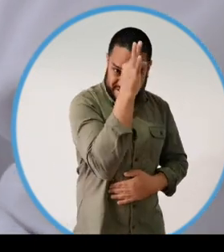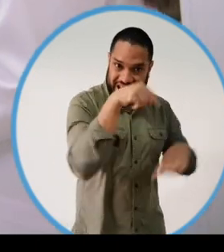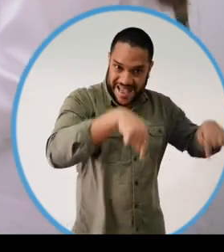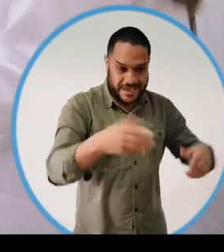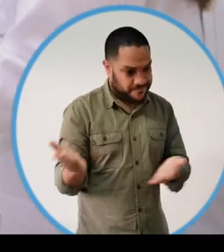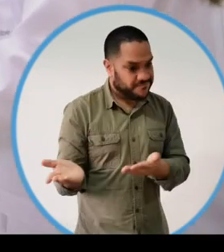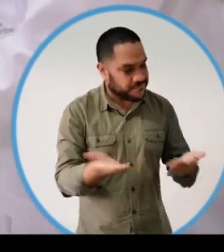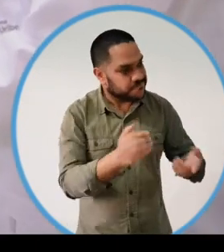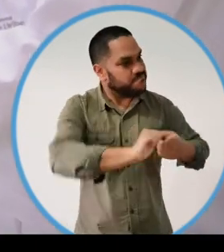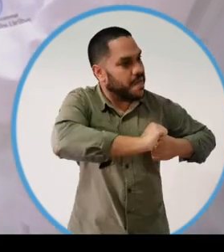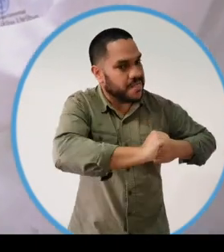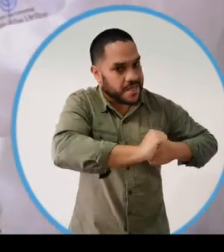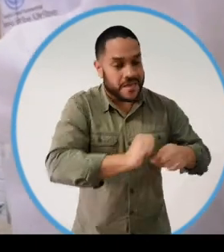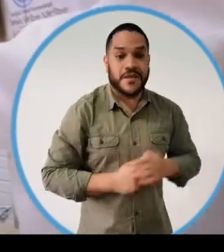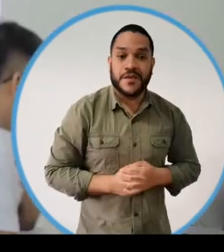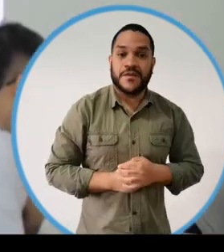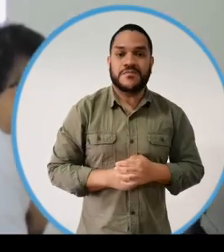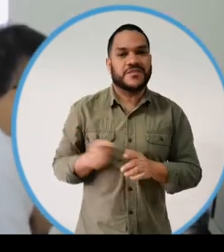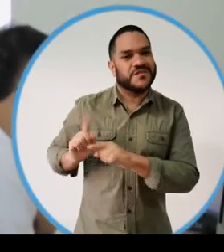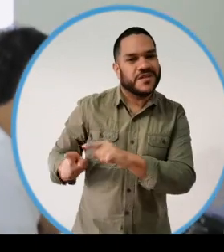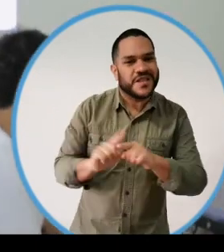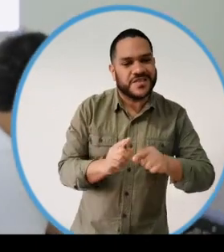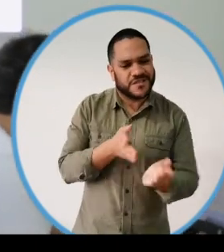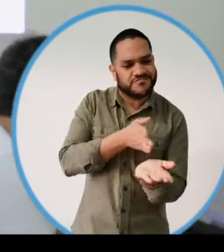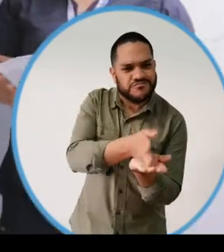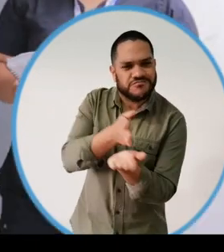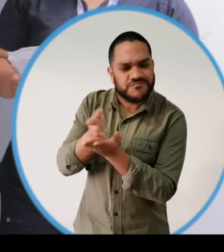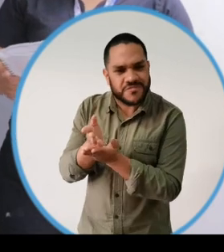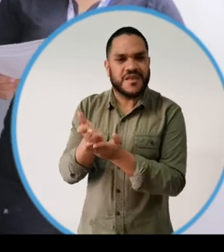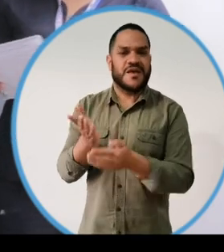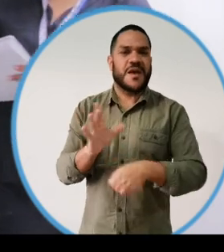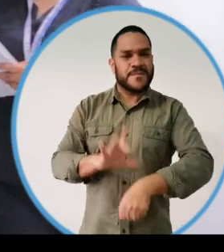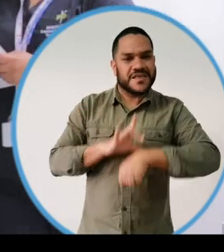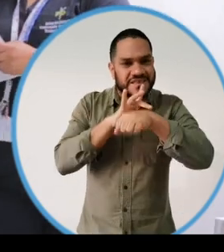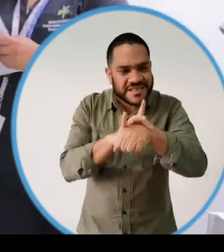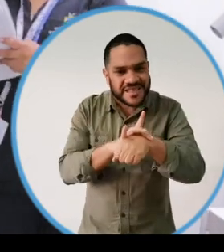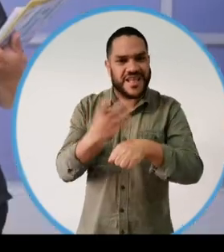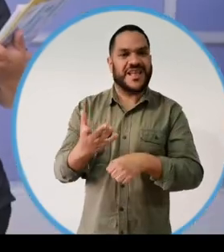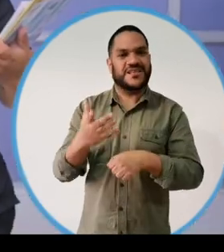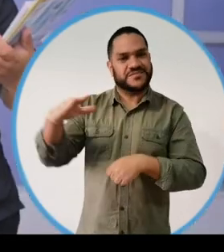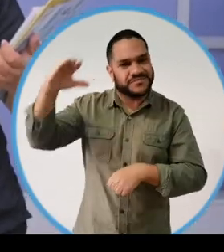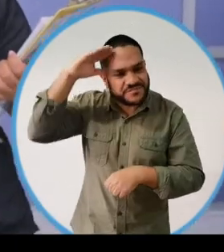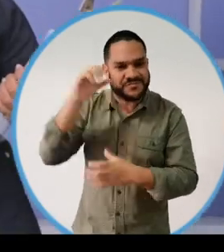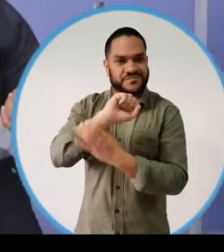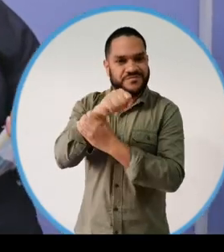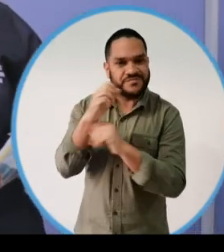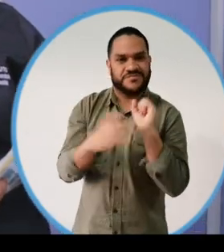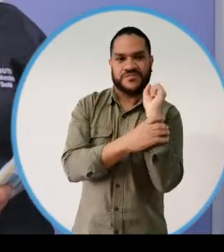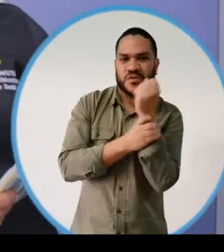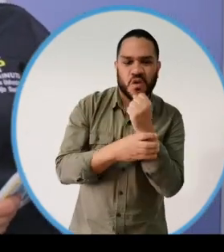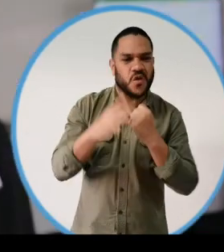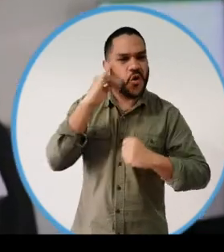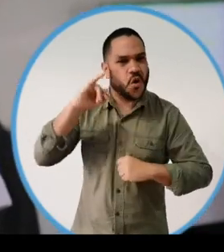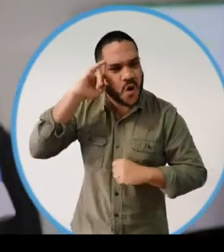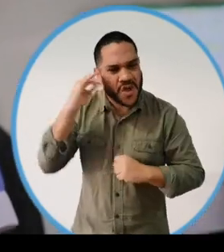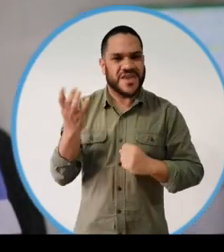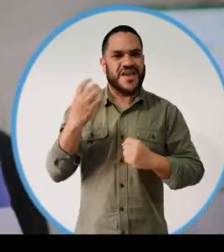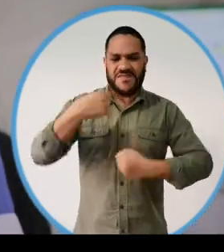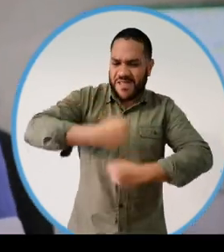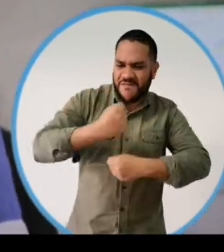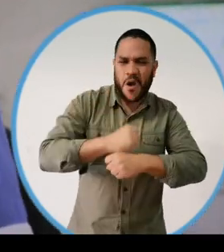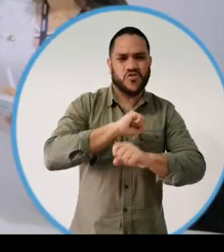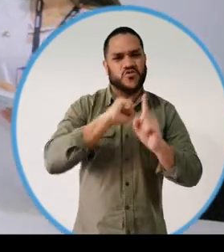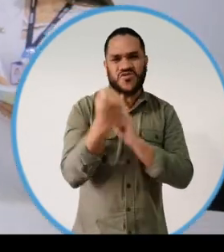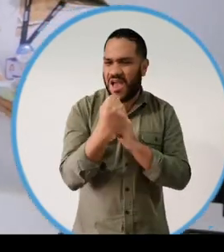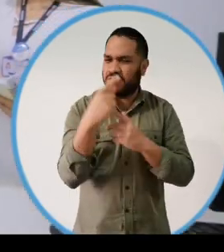instalaciones. Profesionales de los programas de medicina, enfermería, fisioterapia, psicología, trabajo social, entre otros.